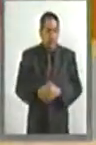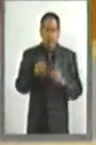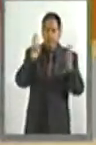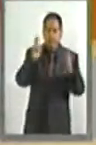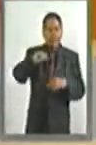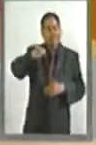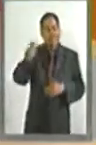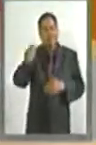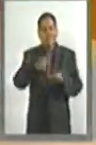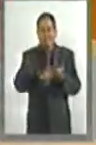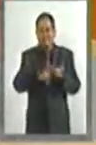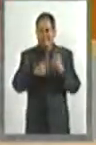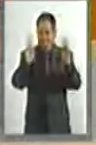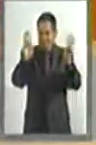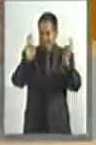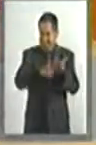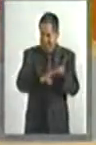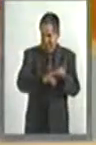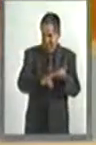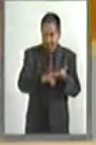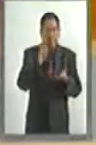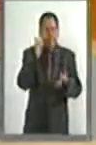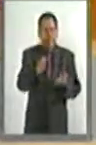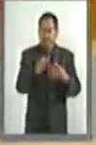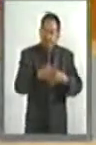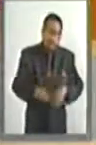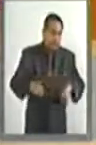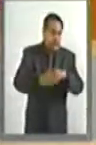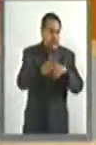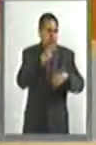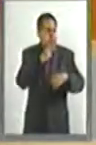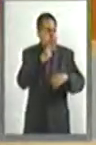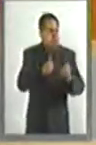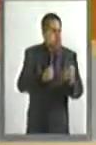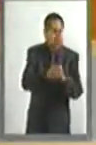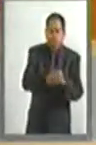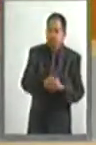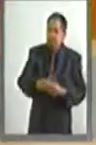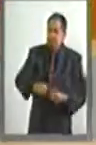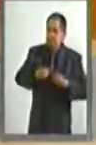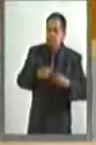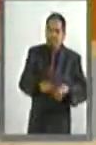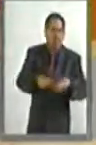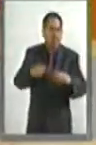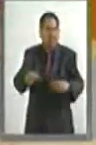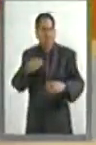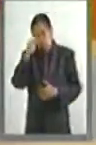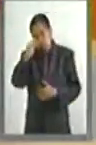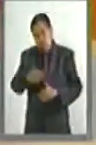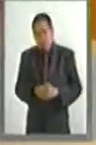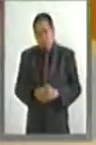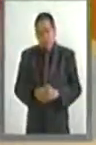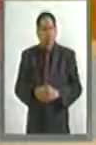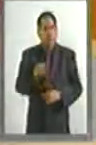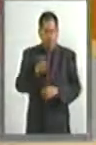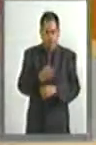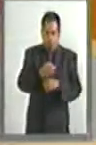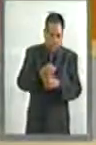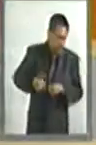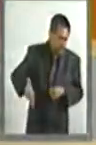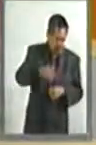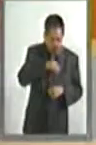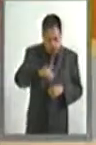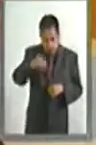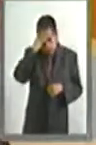una gran oportunidad para infundir vigor a la transición energética que vive México. Actuemos convencidos